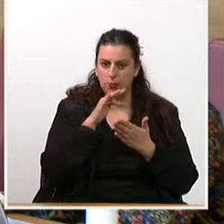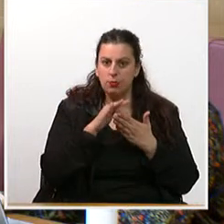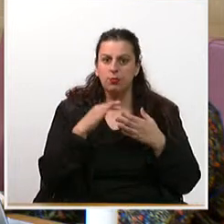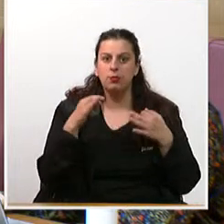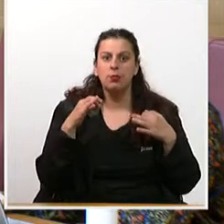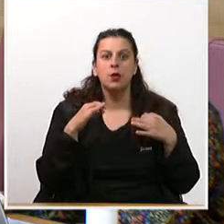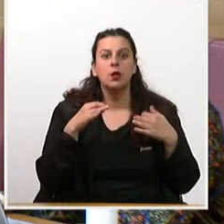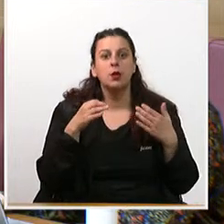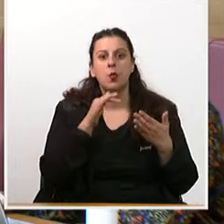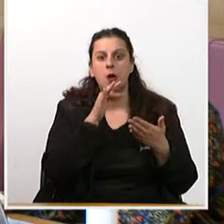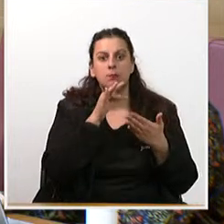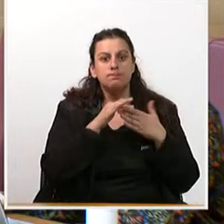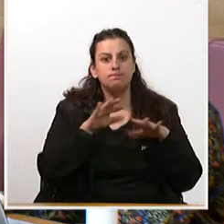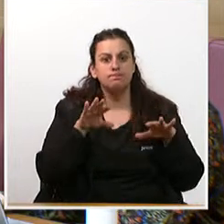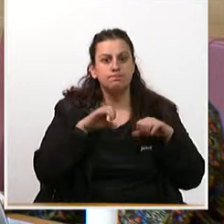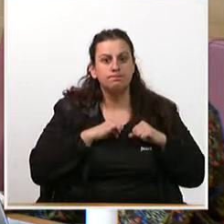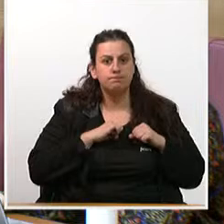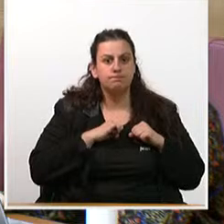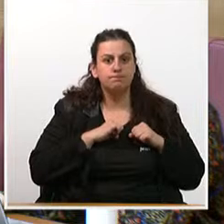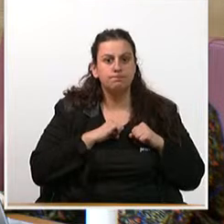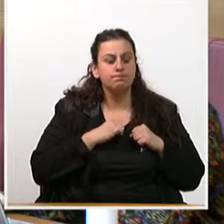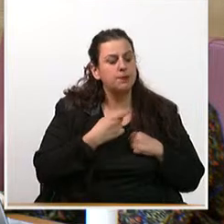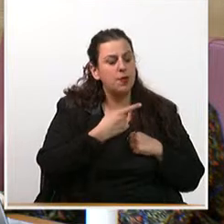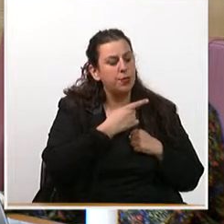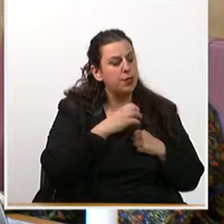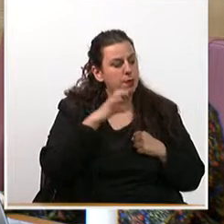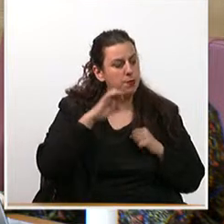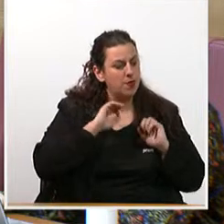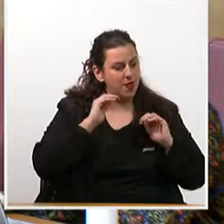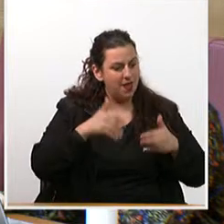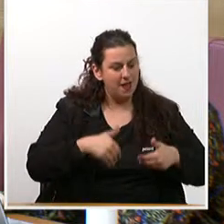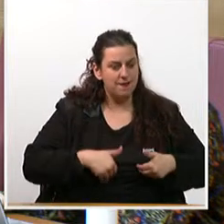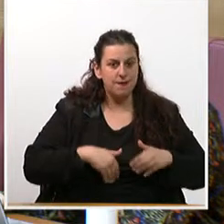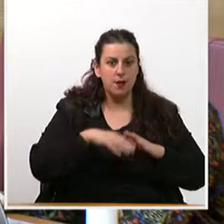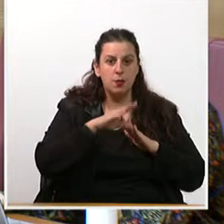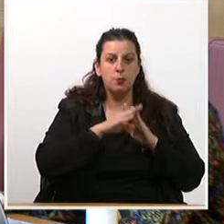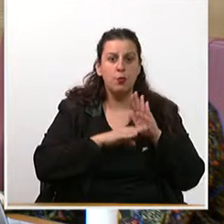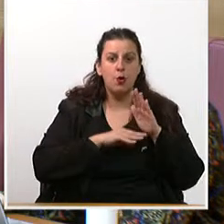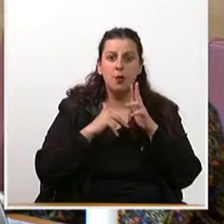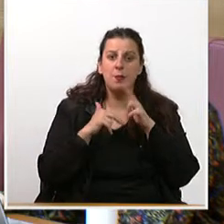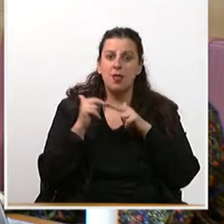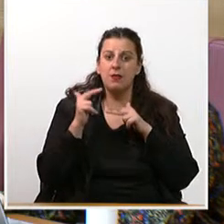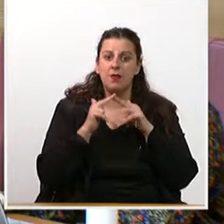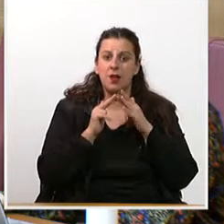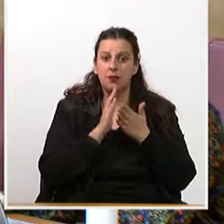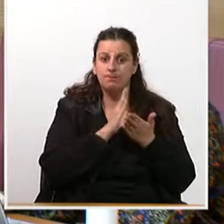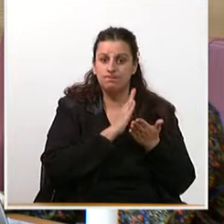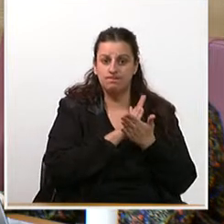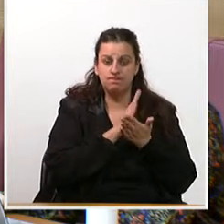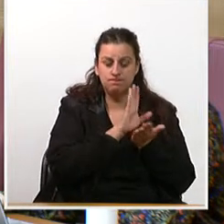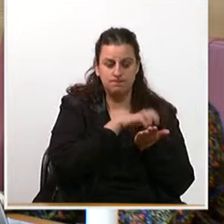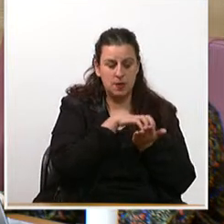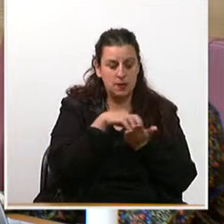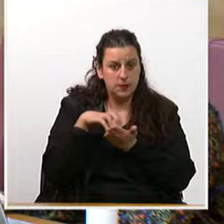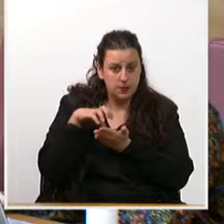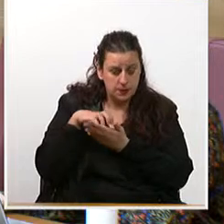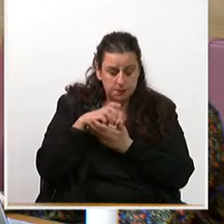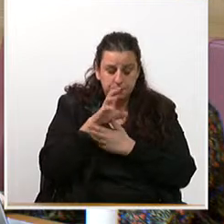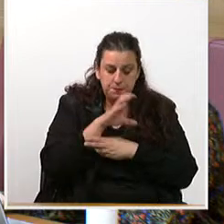compromiso de completar al 100% el programa edific de construcción de escuelas para el curso